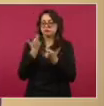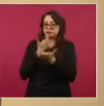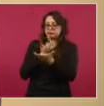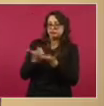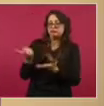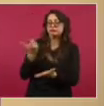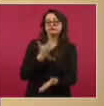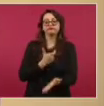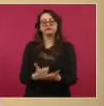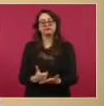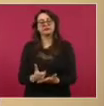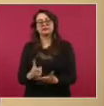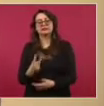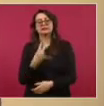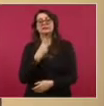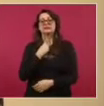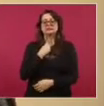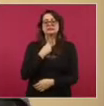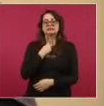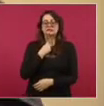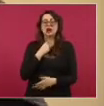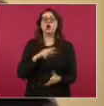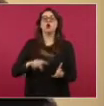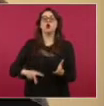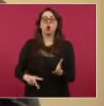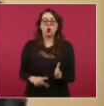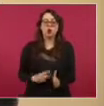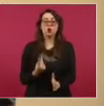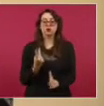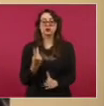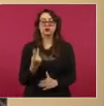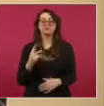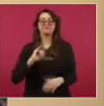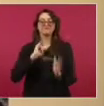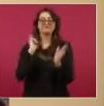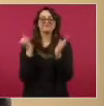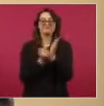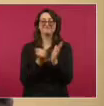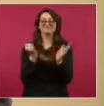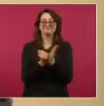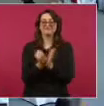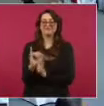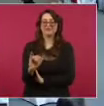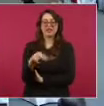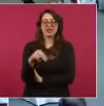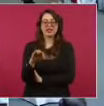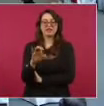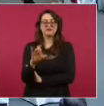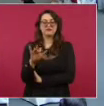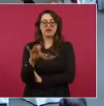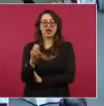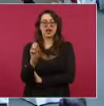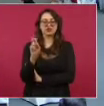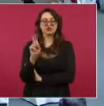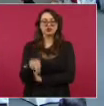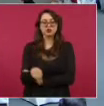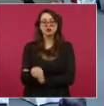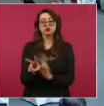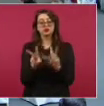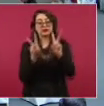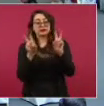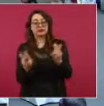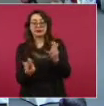se viene viendo seriamente afectada por los niveles de inflación, no solo en los precios de los productos de la